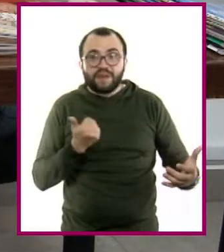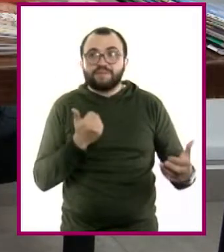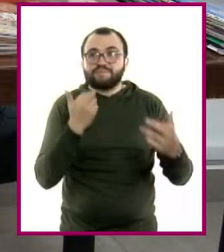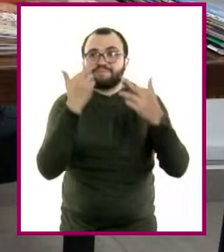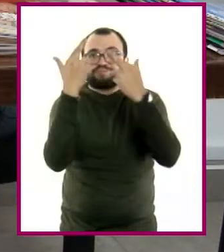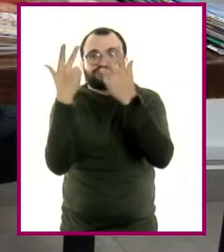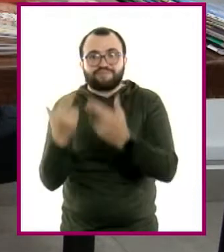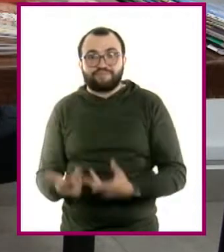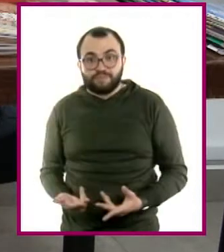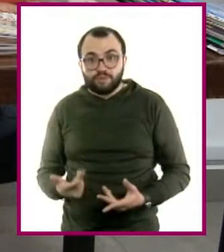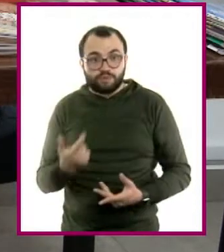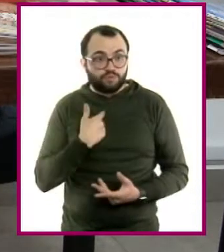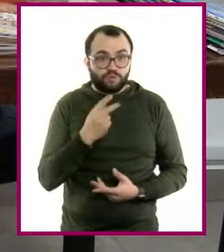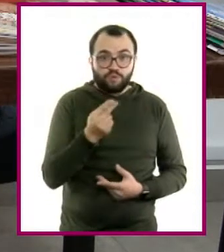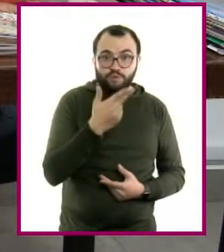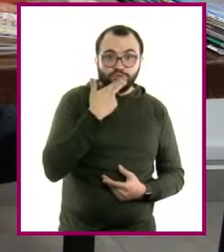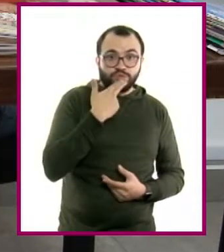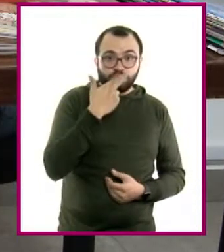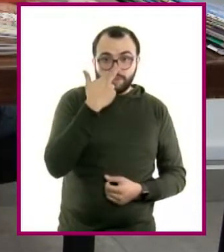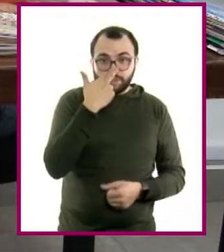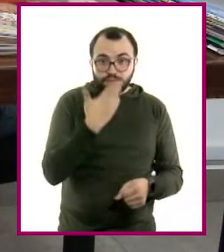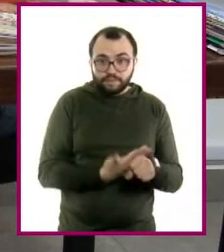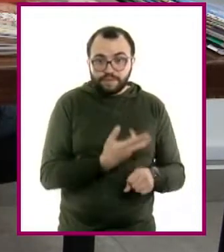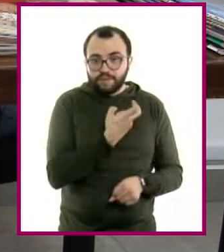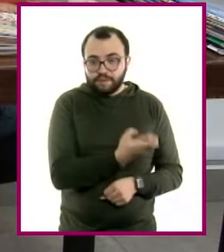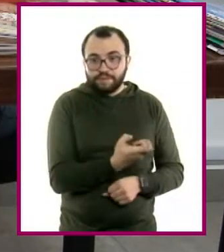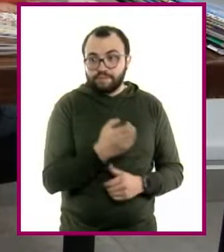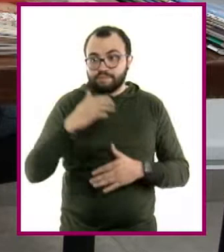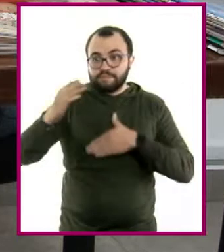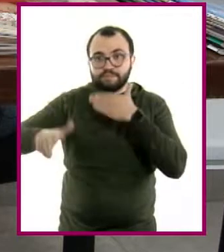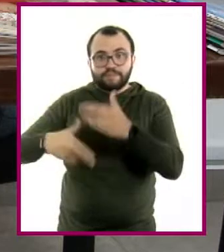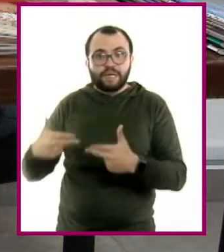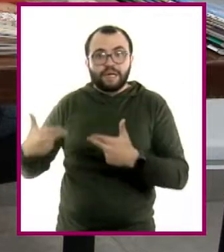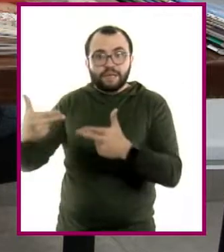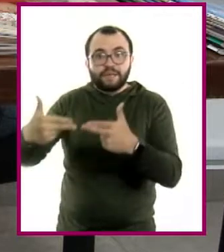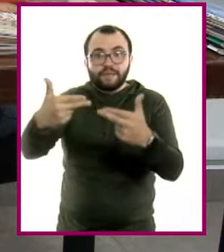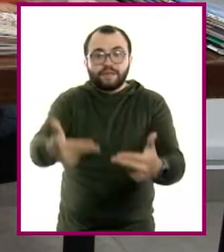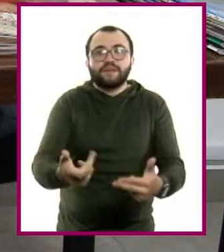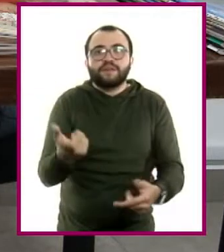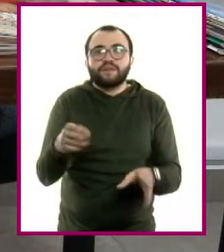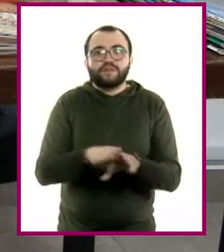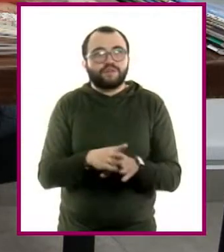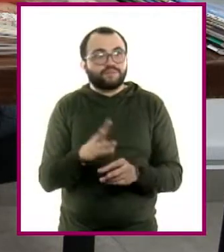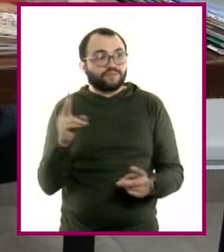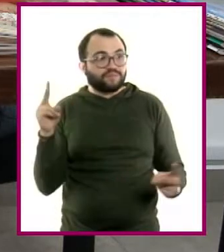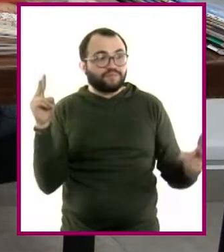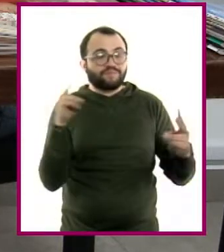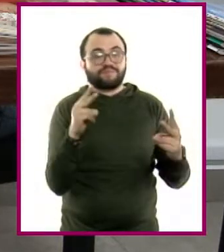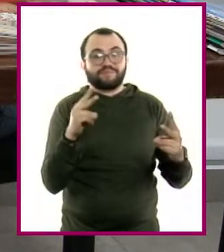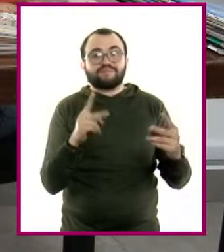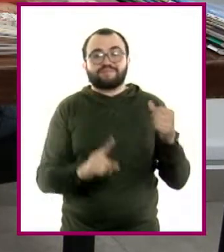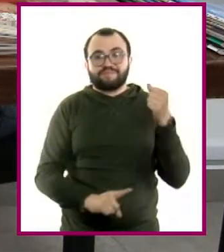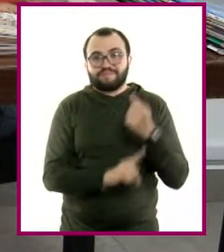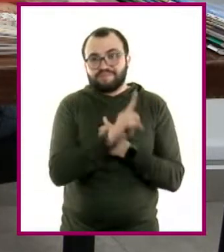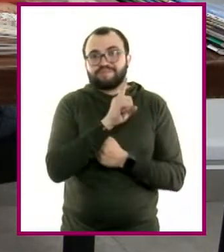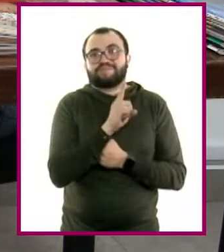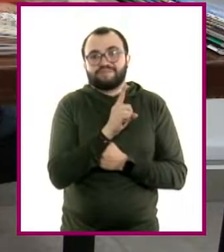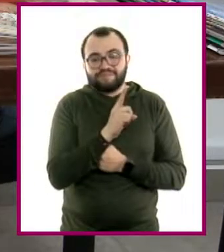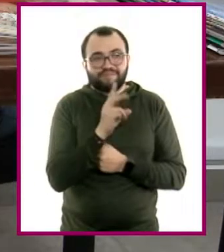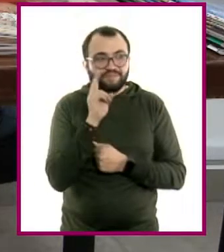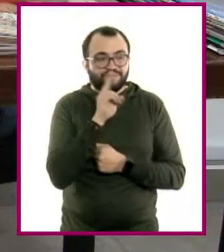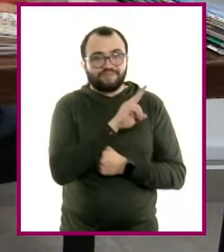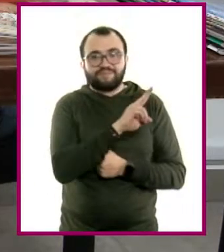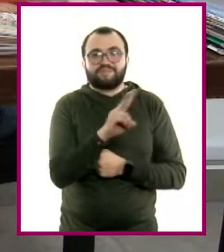no hacemos un uso responsable de ellos, las próximas generaciones se encontrarán con una situación bastante complicada. Así